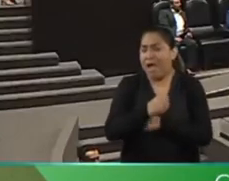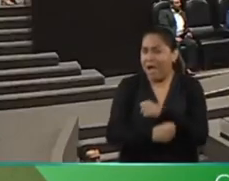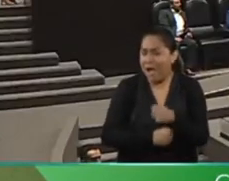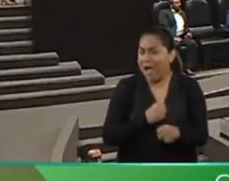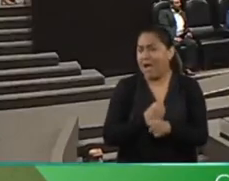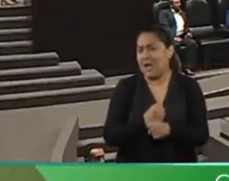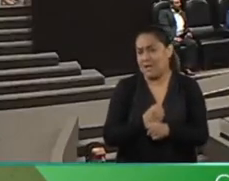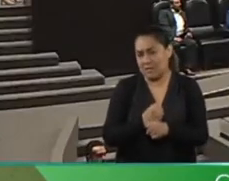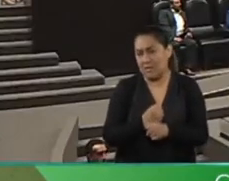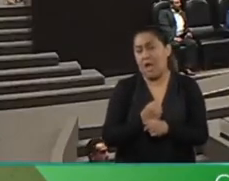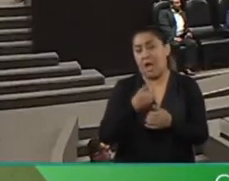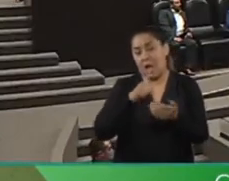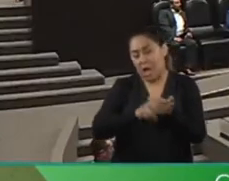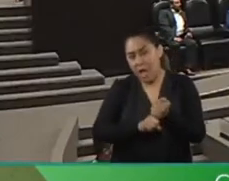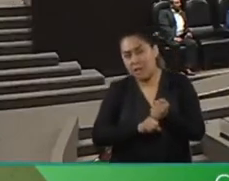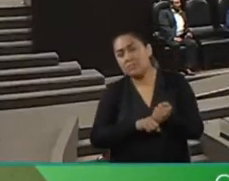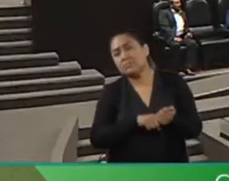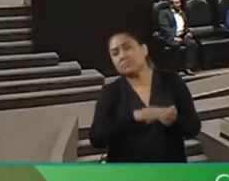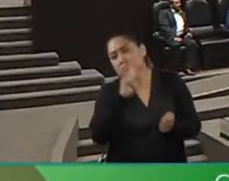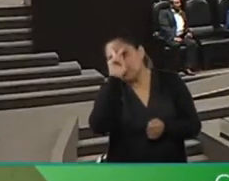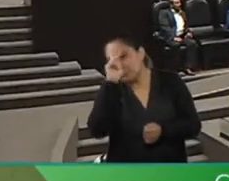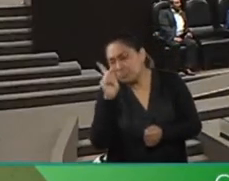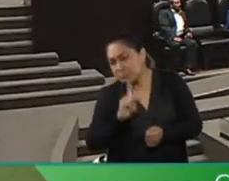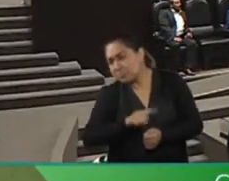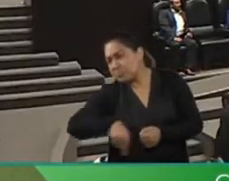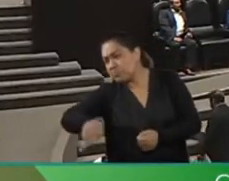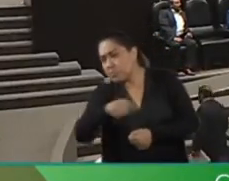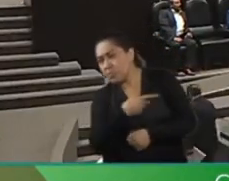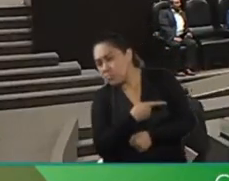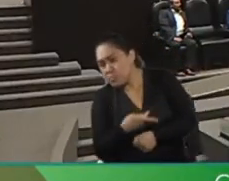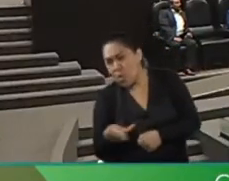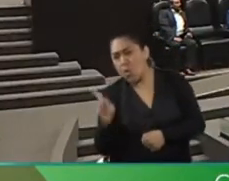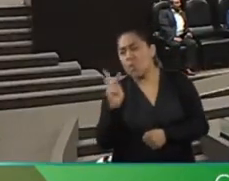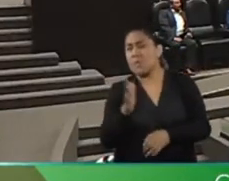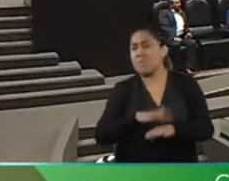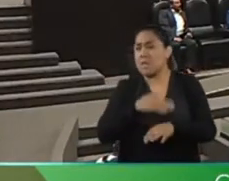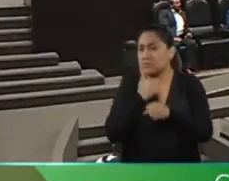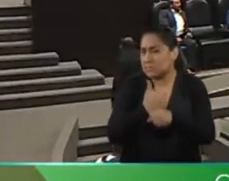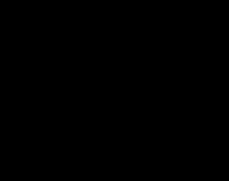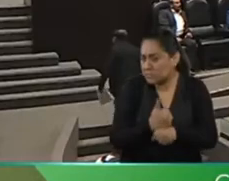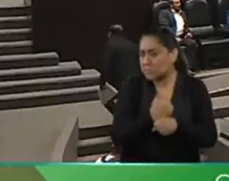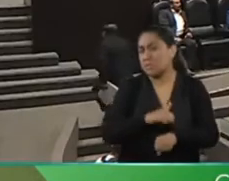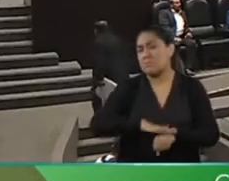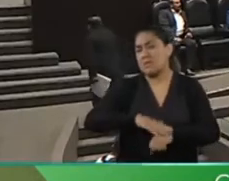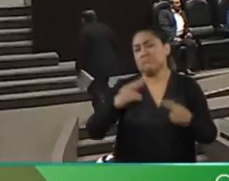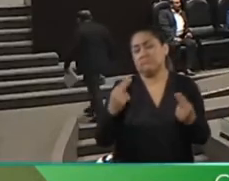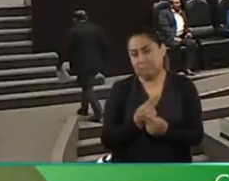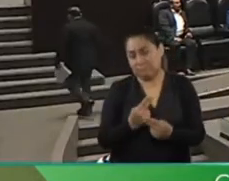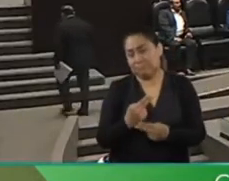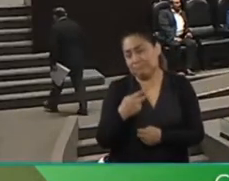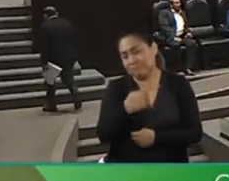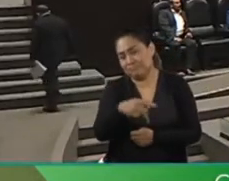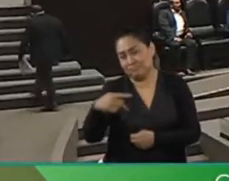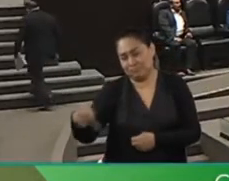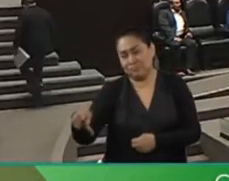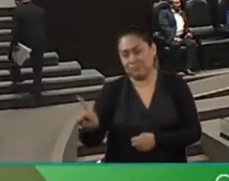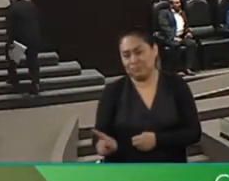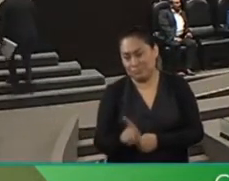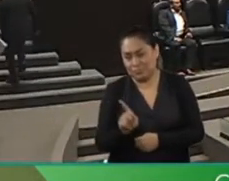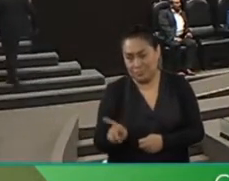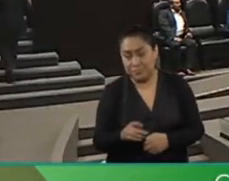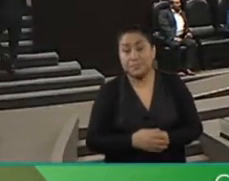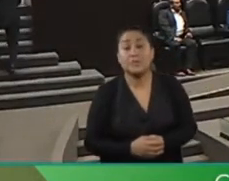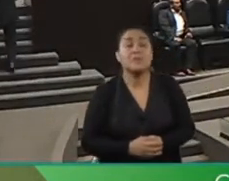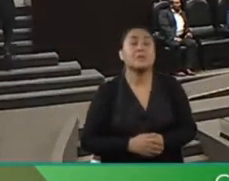contribuido a los altos niveles de pobreza, marginación y vulnerabilidad. que enfrentan estas comunidades. De acuerdo con